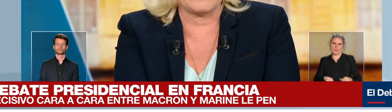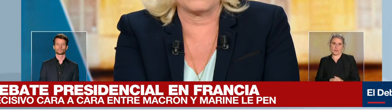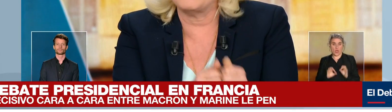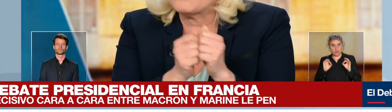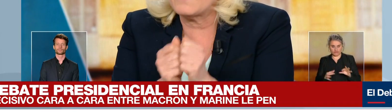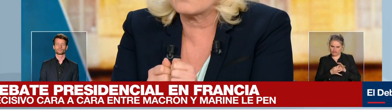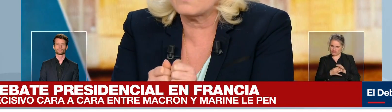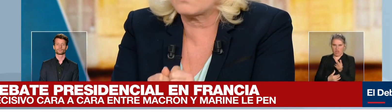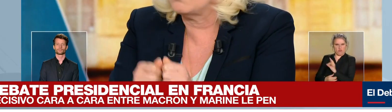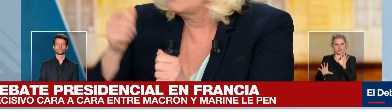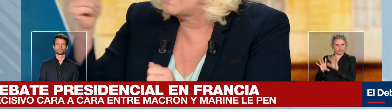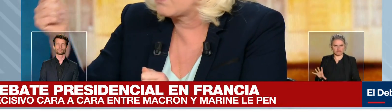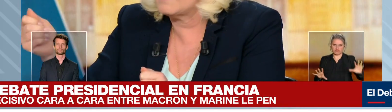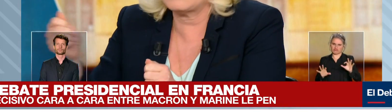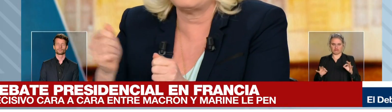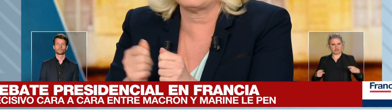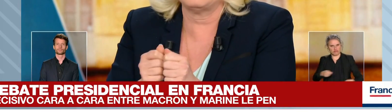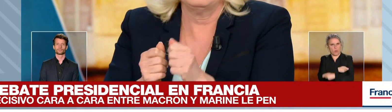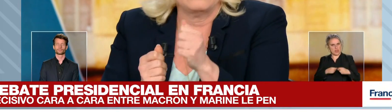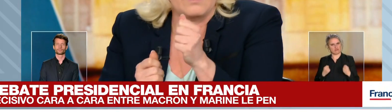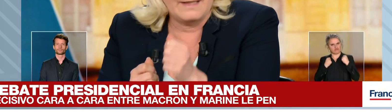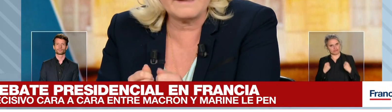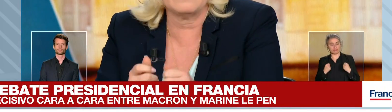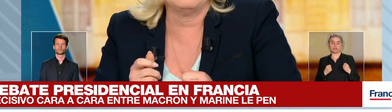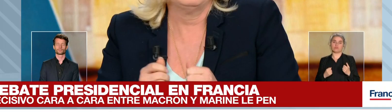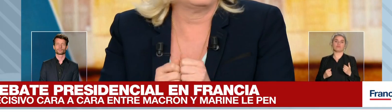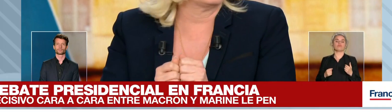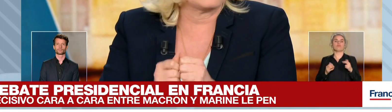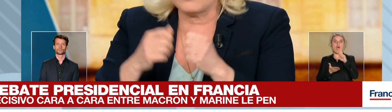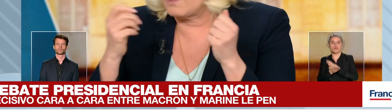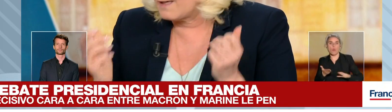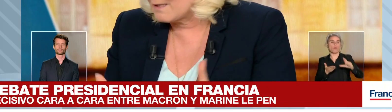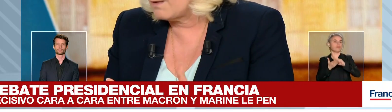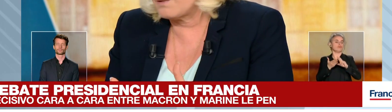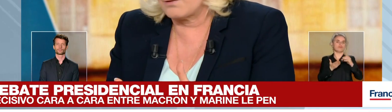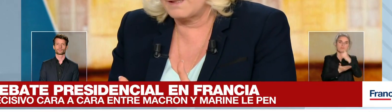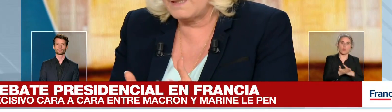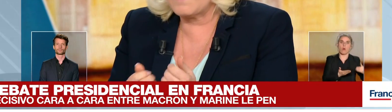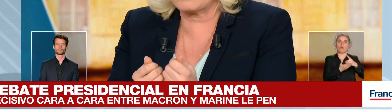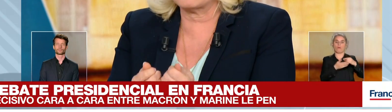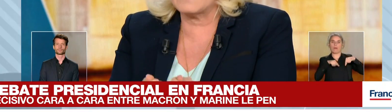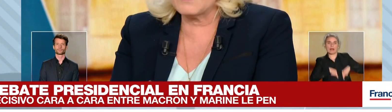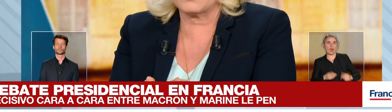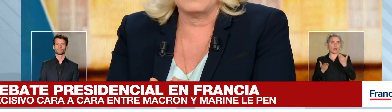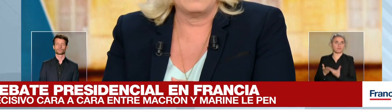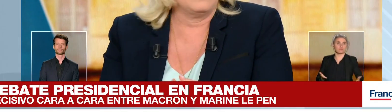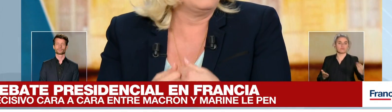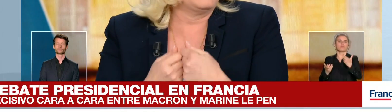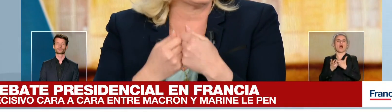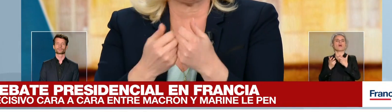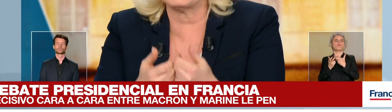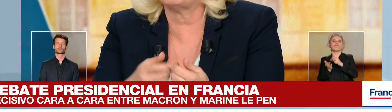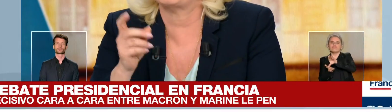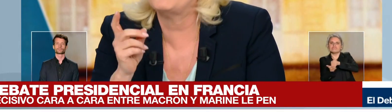por medio del patriotismo económico, lograr que las colectividades, los entes territoriales, el Estado en la